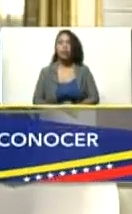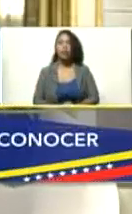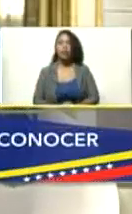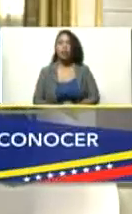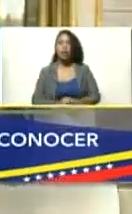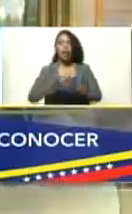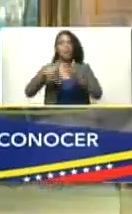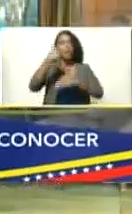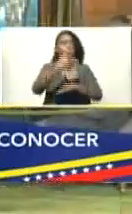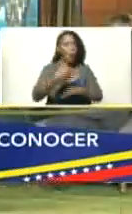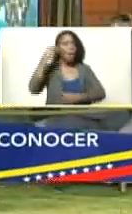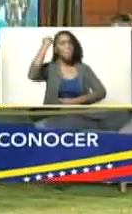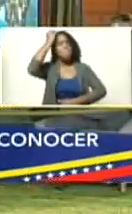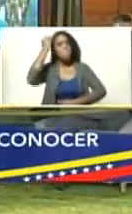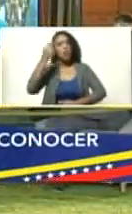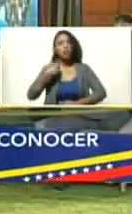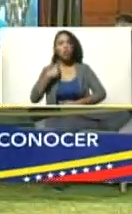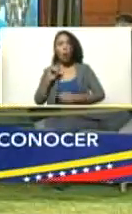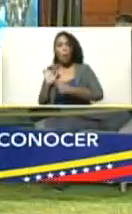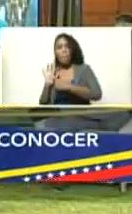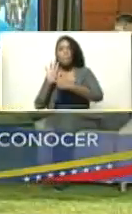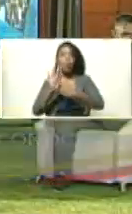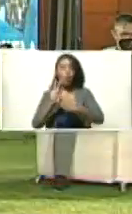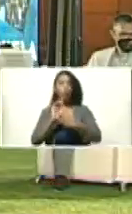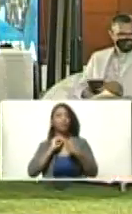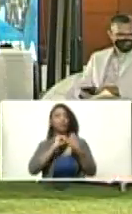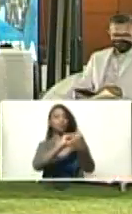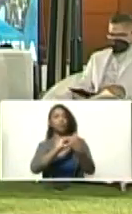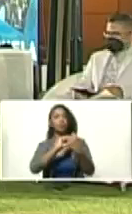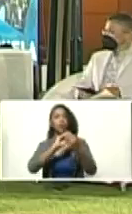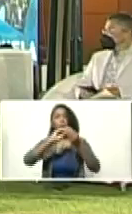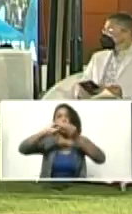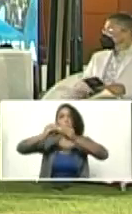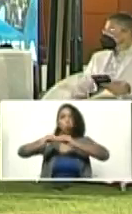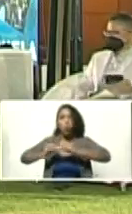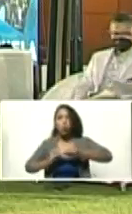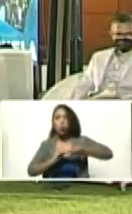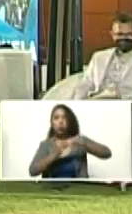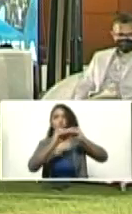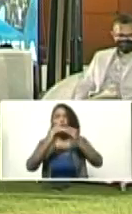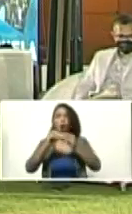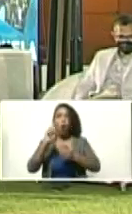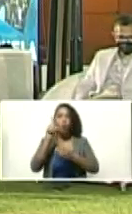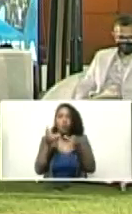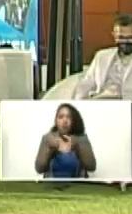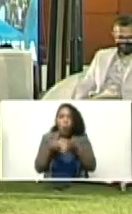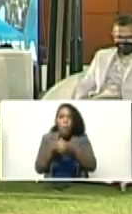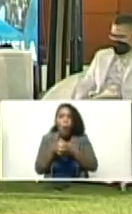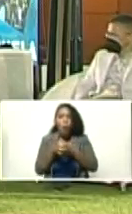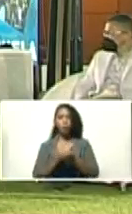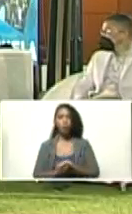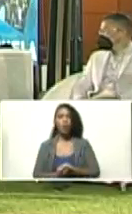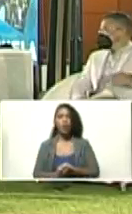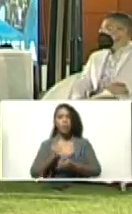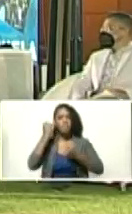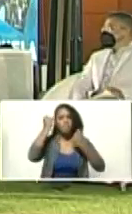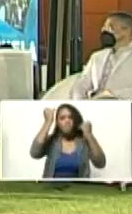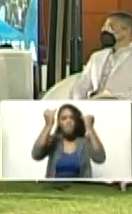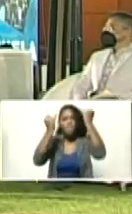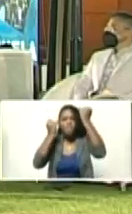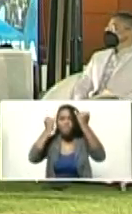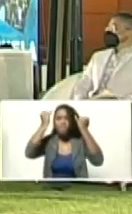reflexiones, he lanzado para el debate la conformación de un cuerpo de ideas para